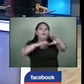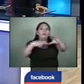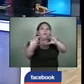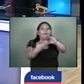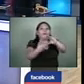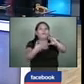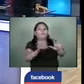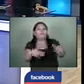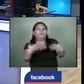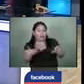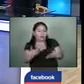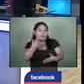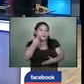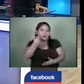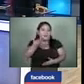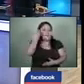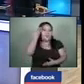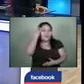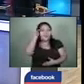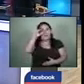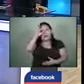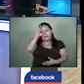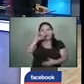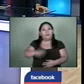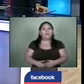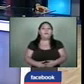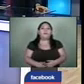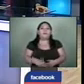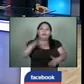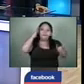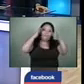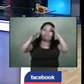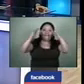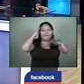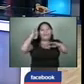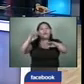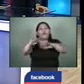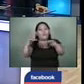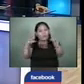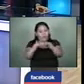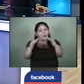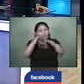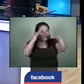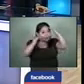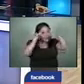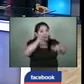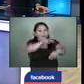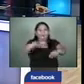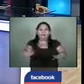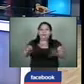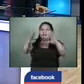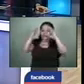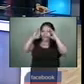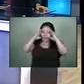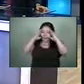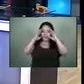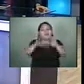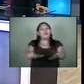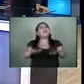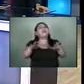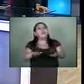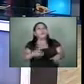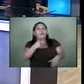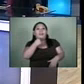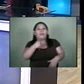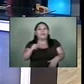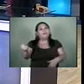a través de Noticiero Hechos en Facebook Live. Así es, aprovechamos este espacio para mandarle saludos a todos ustedes, muchas gracias y por supuesto a quienes